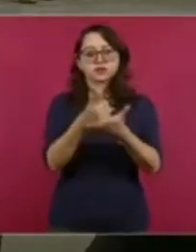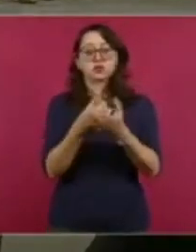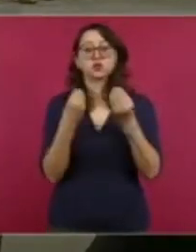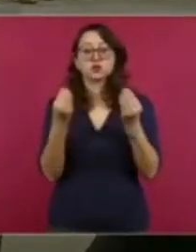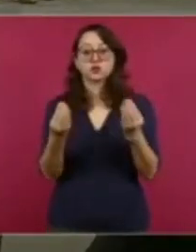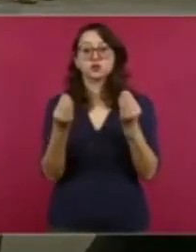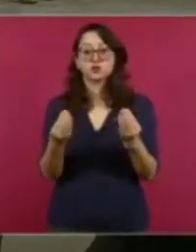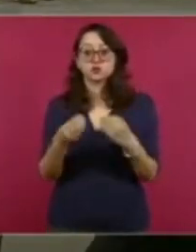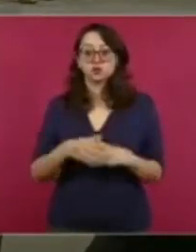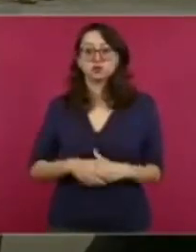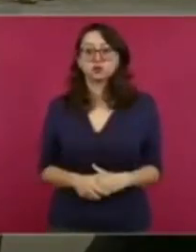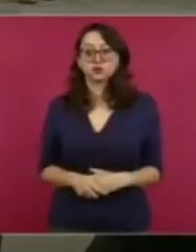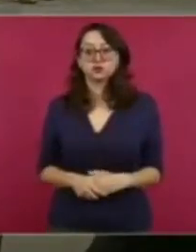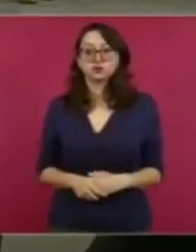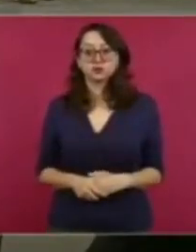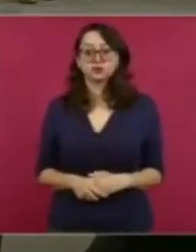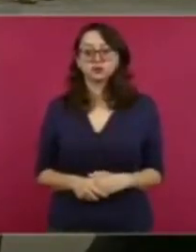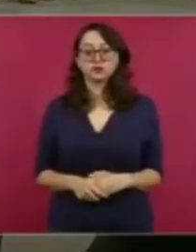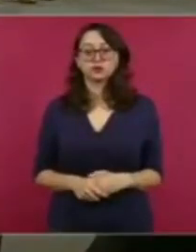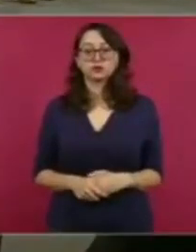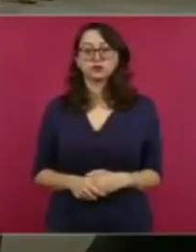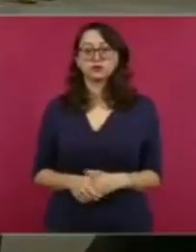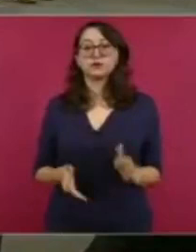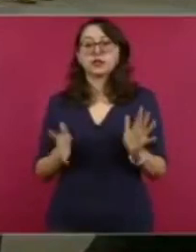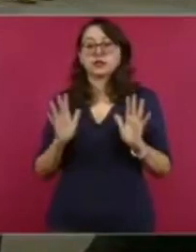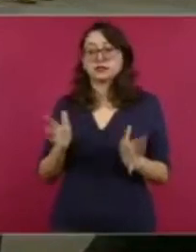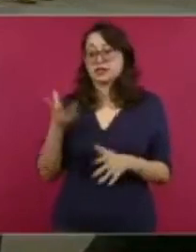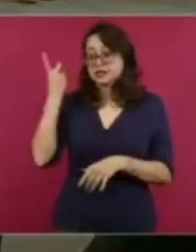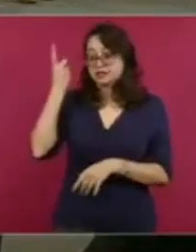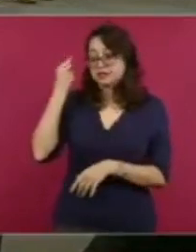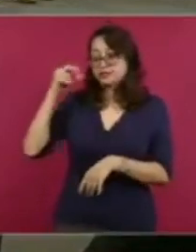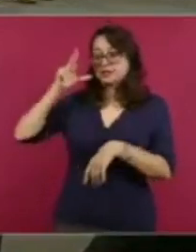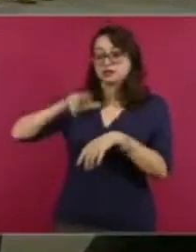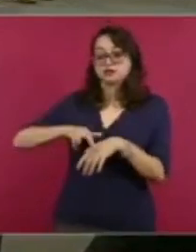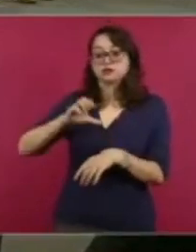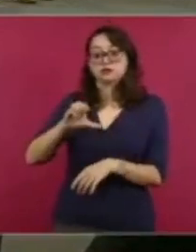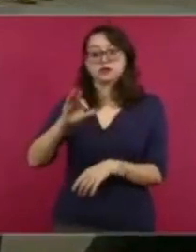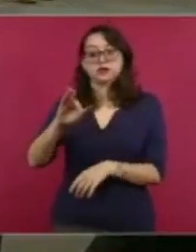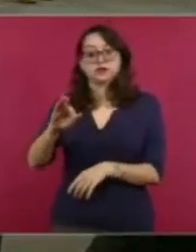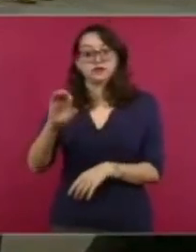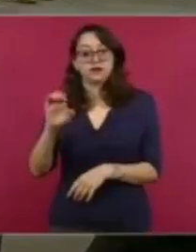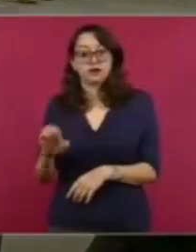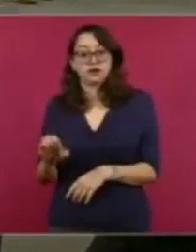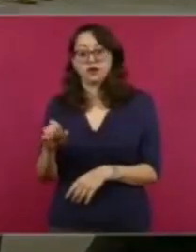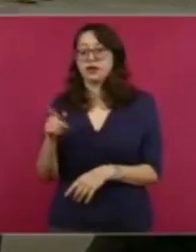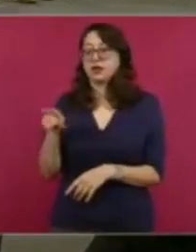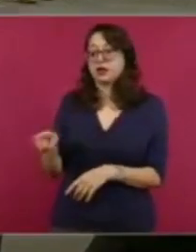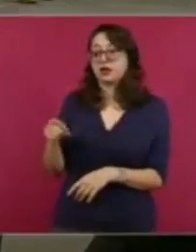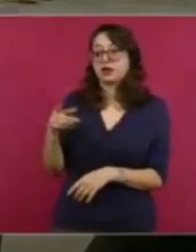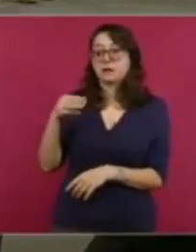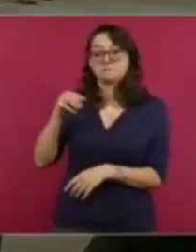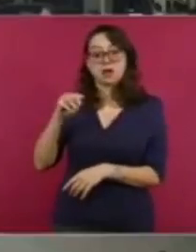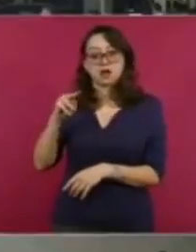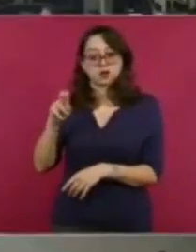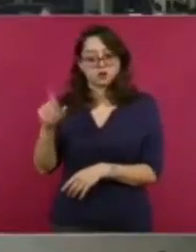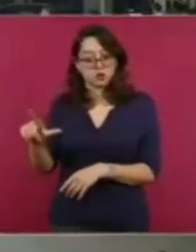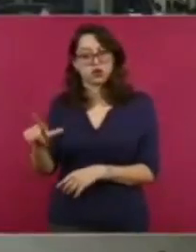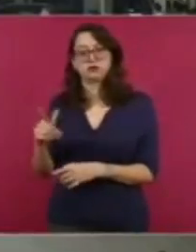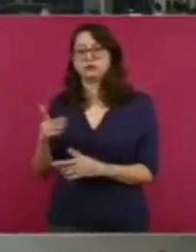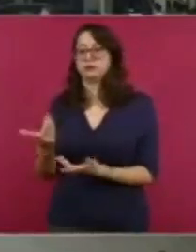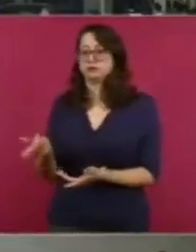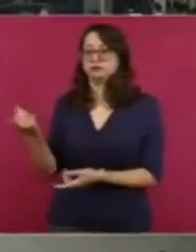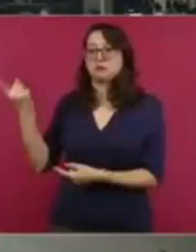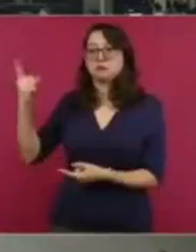Acapulco. Ya el licenciado Manuel Bartlett, director de la Comisión Federal de Electricidad, dio instrucciones y